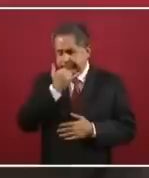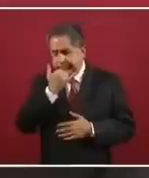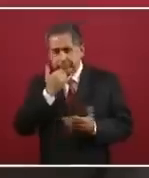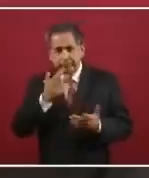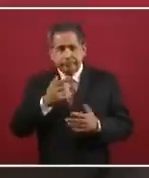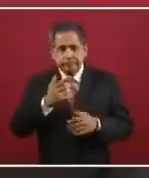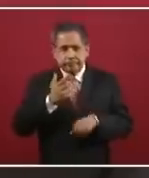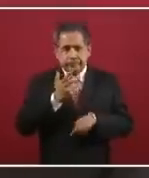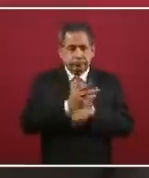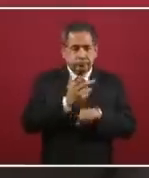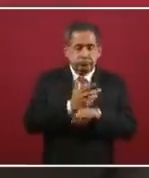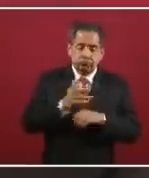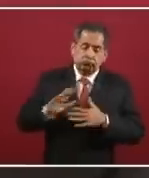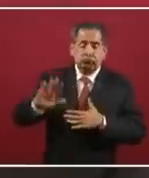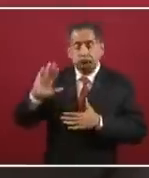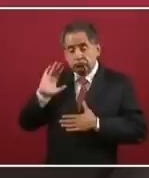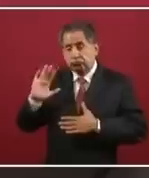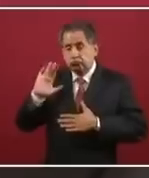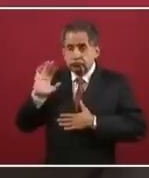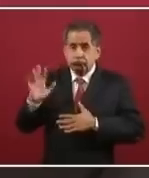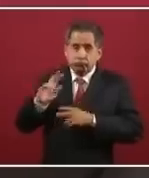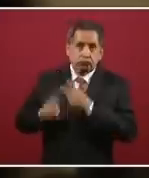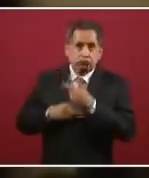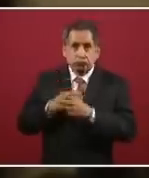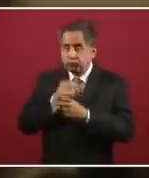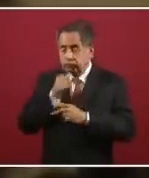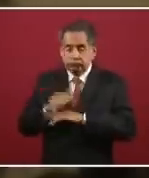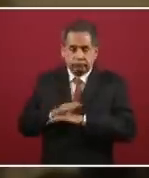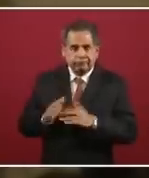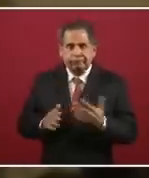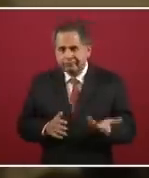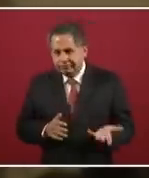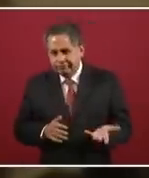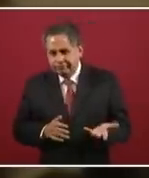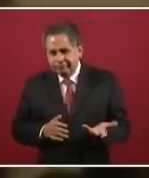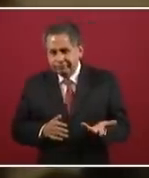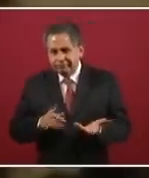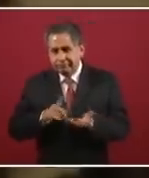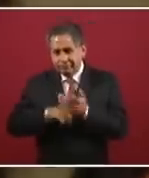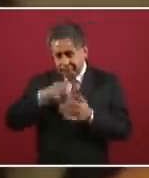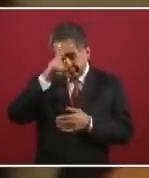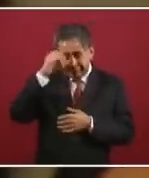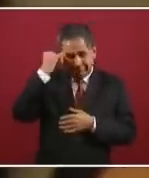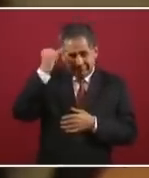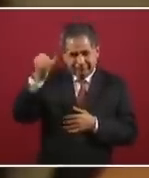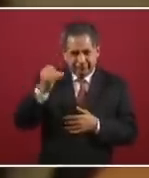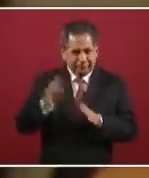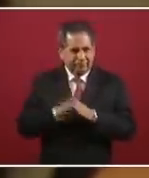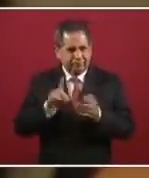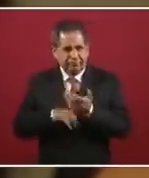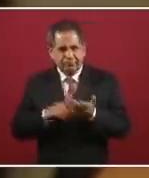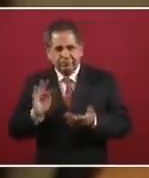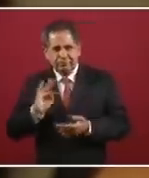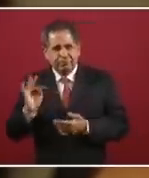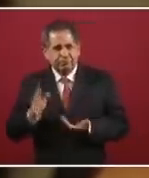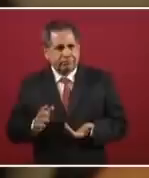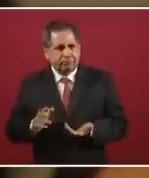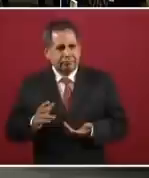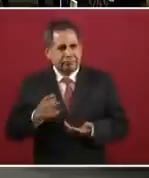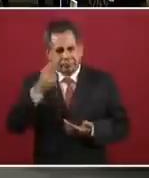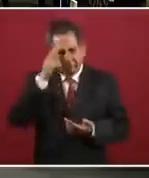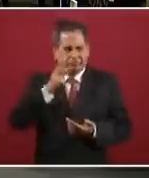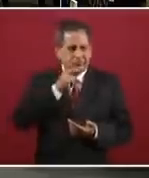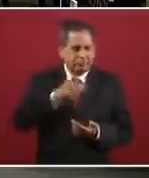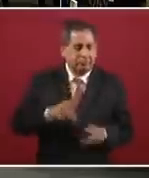Estados Unidos prometa que no ingresarán armas a México, ¿no es una utopía, canciller? Es como si México dejara de vender petróleo.